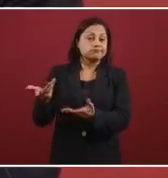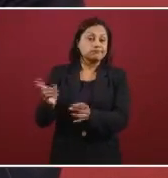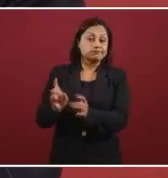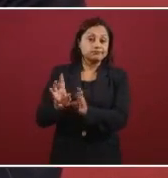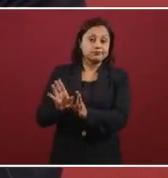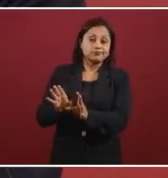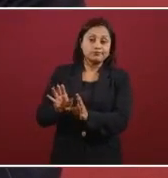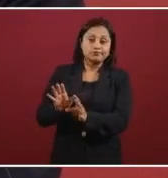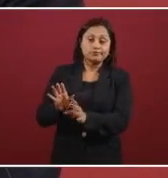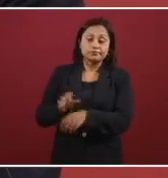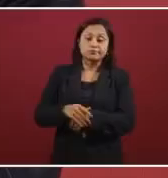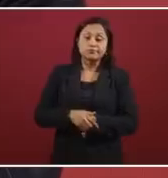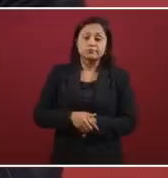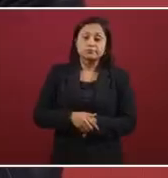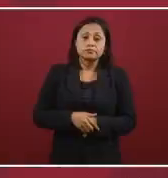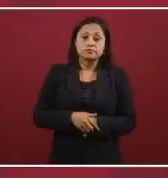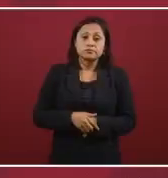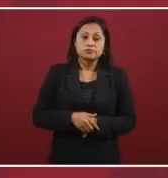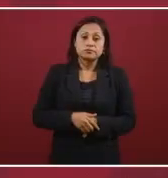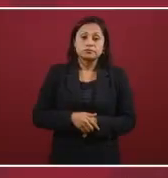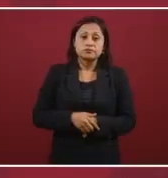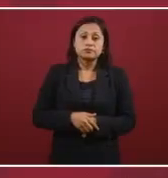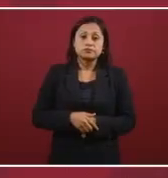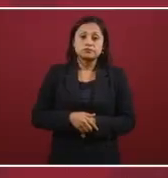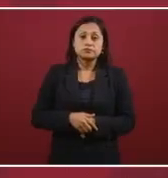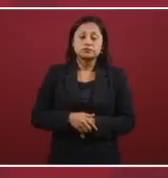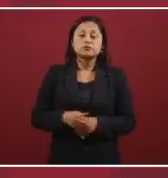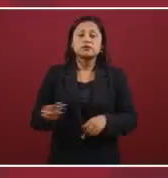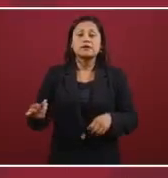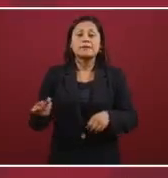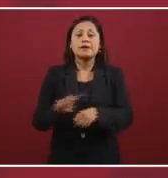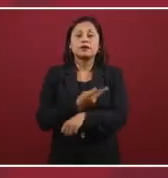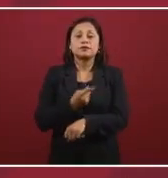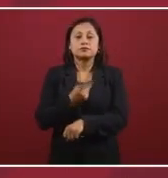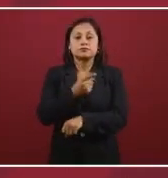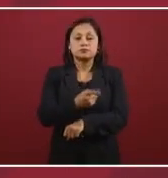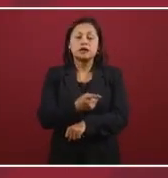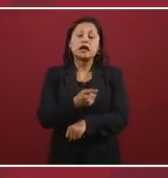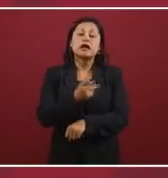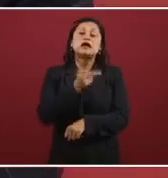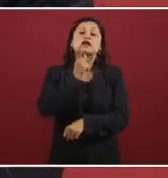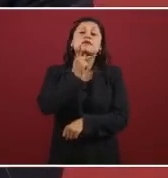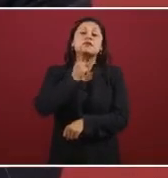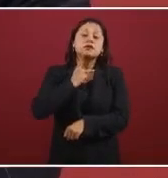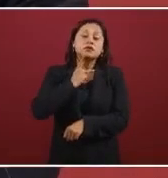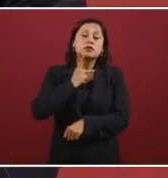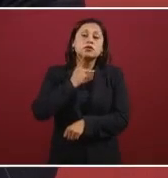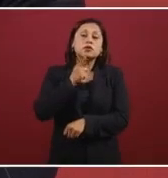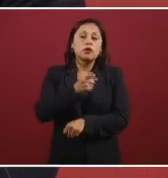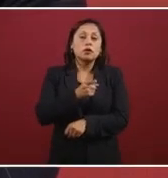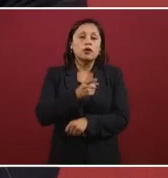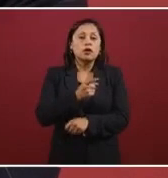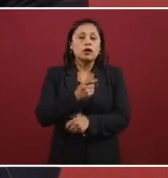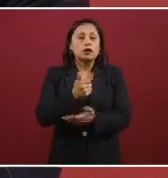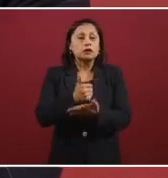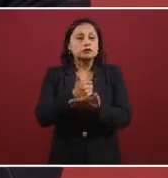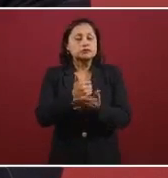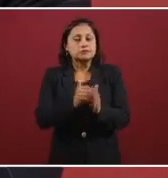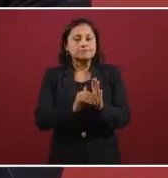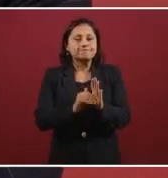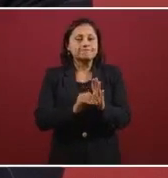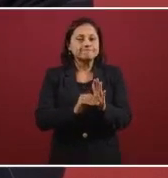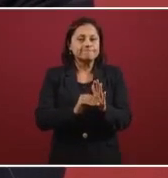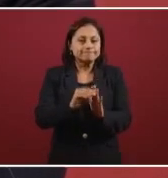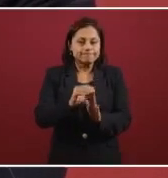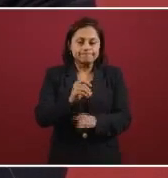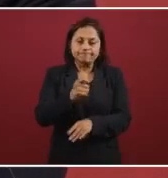los ajustes en los precios del crudo, al alza en el precio de